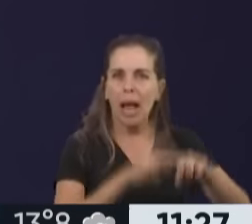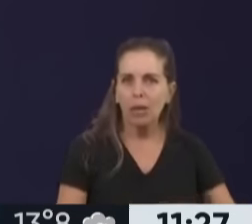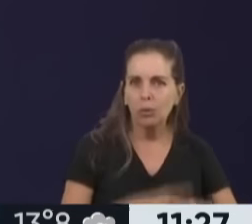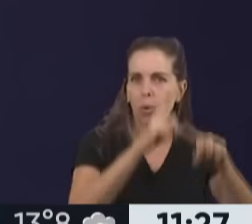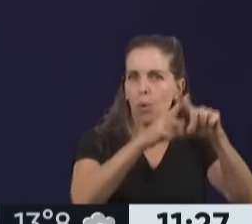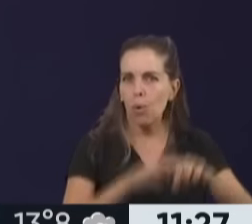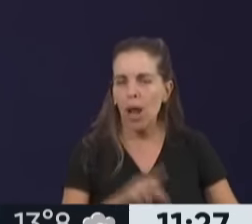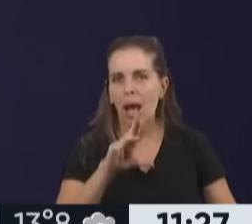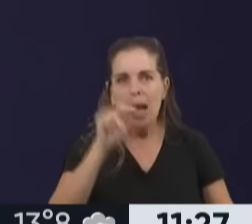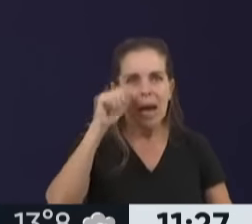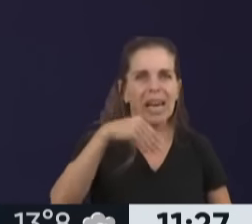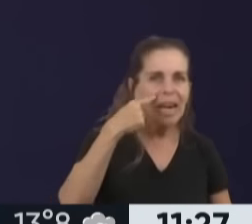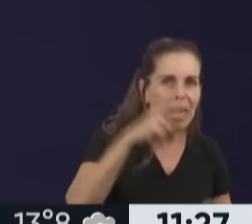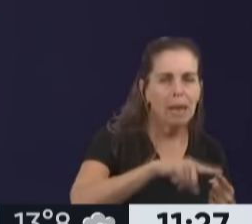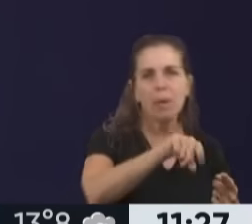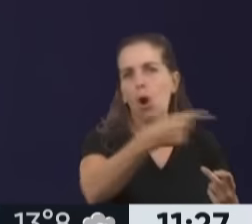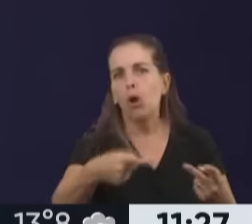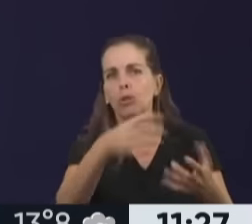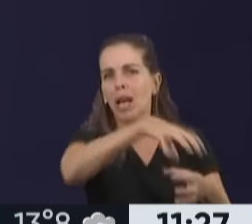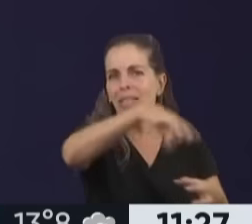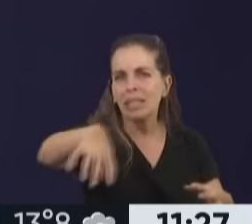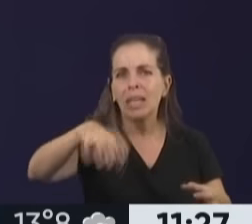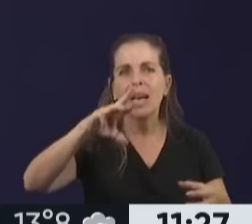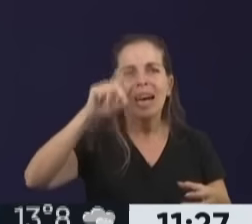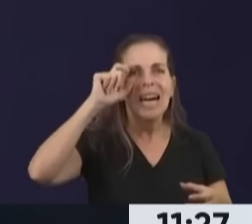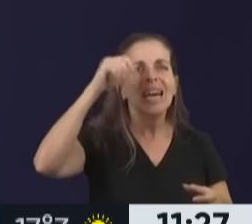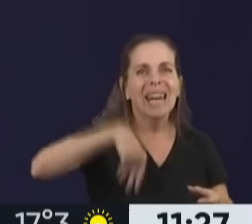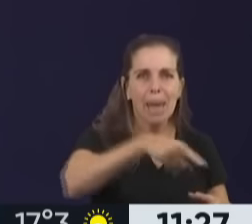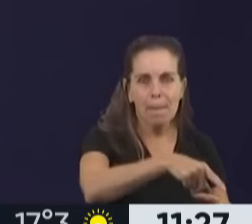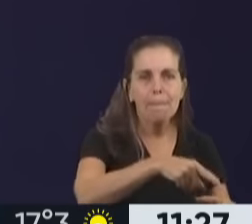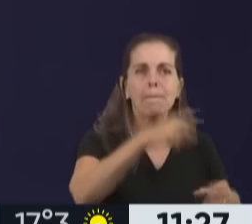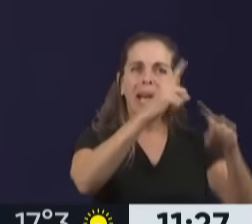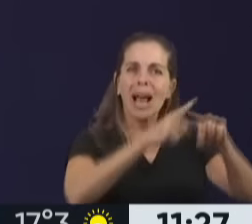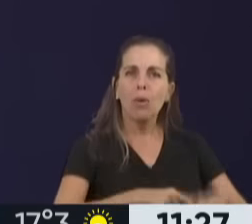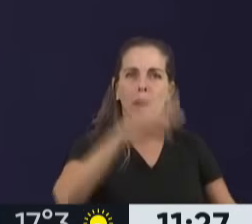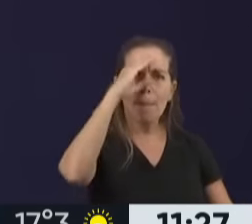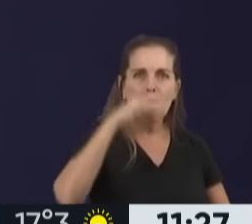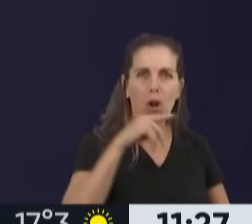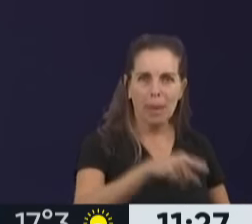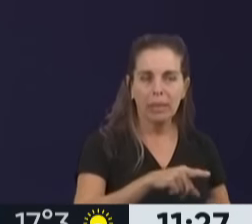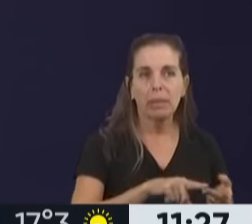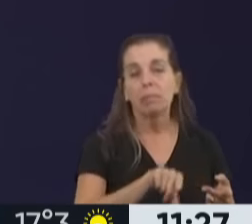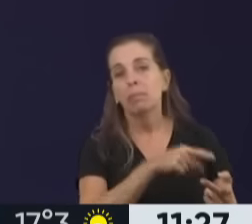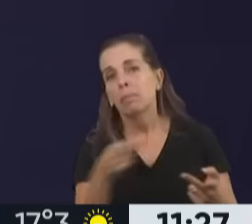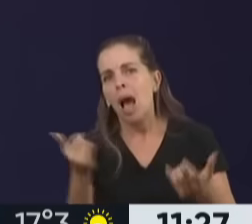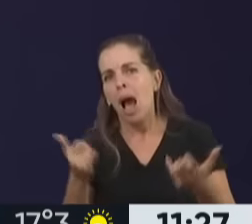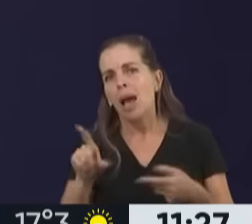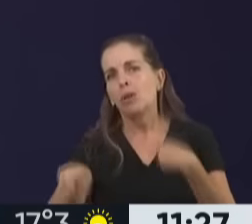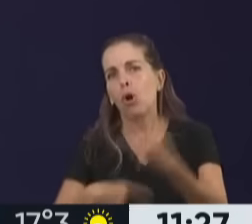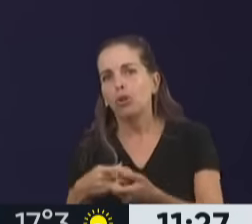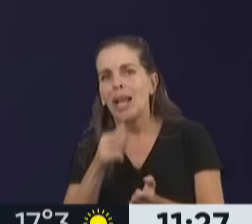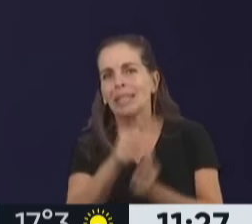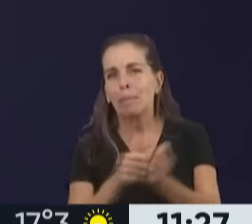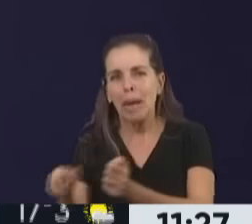Rem y no el Rem hace estimaciones mensuales Perdóname pero si hay